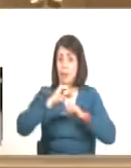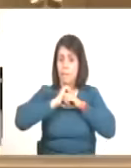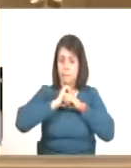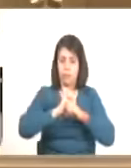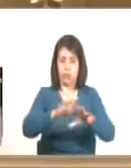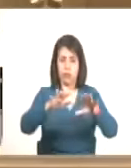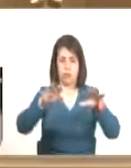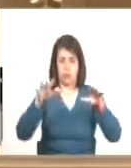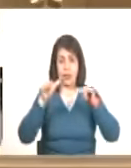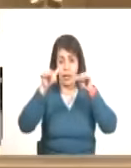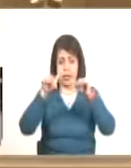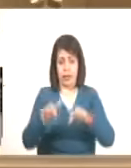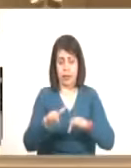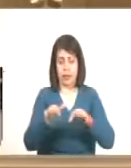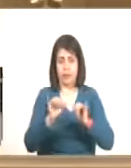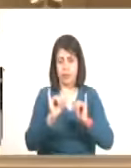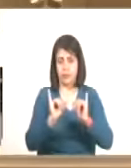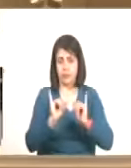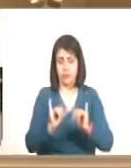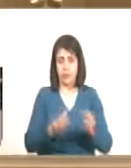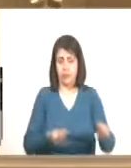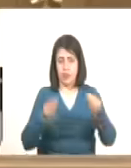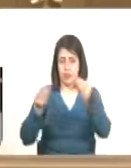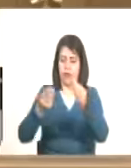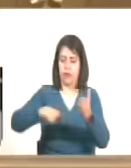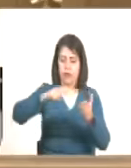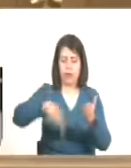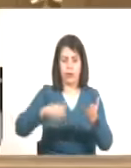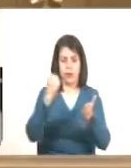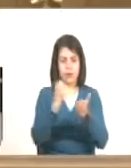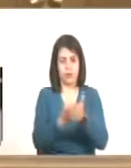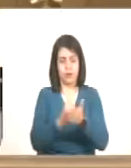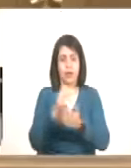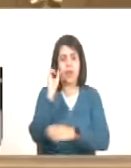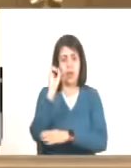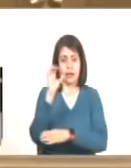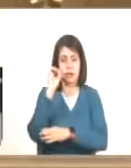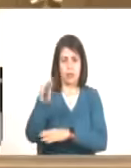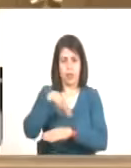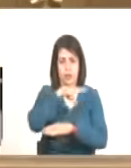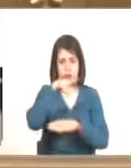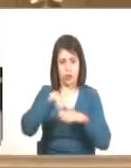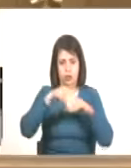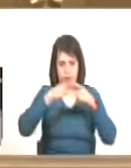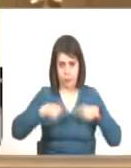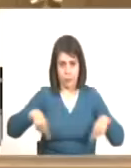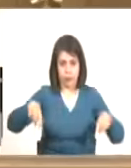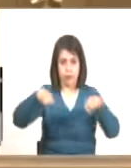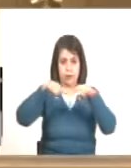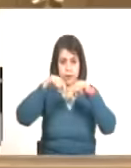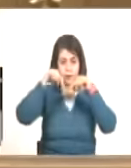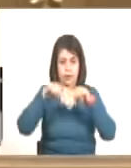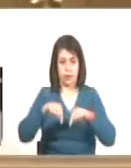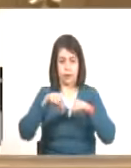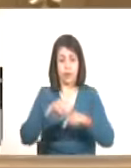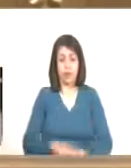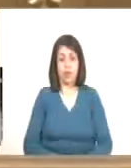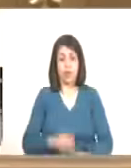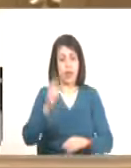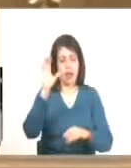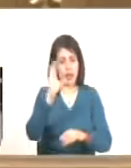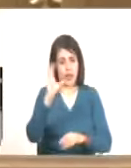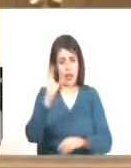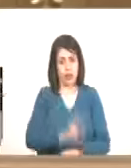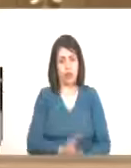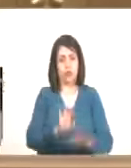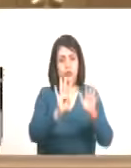dar máxima difusión del mismo, dado, firmado y sellado en el Palacio Federal Legislativo, sede de la Asamblea Nacional, en